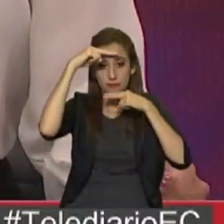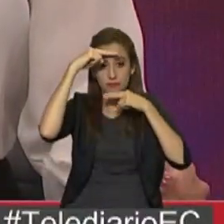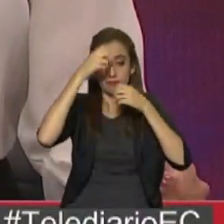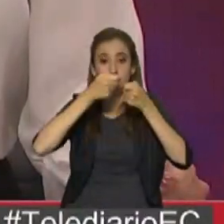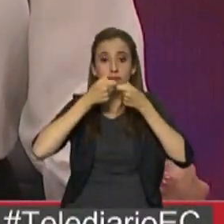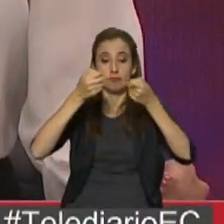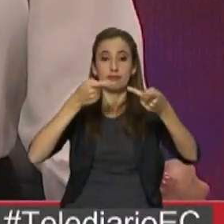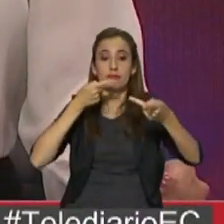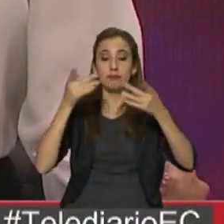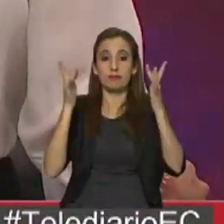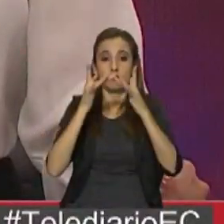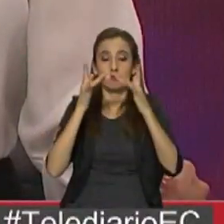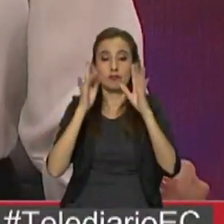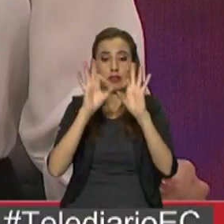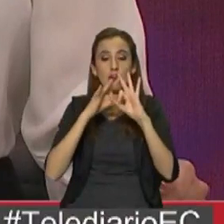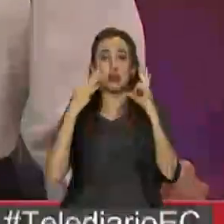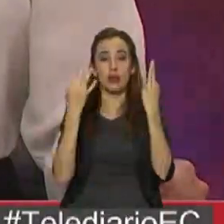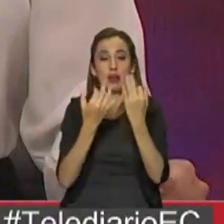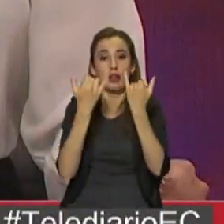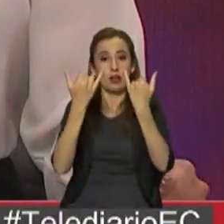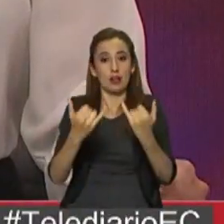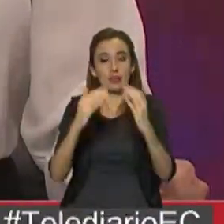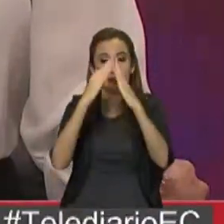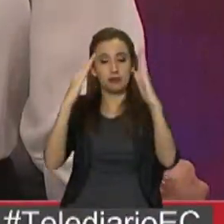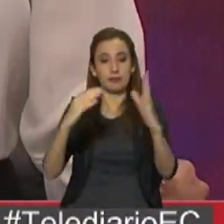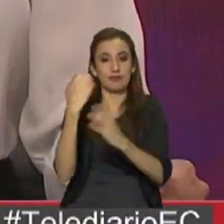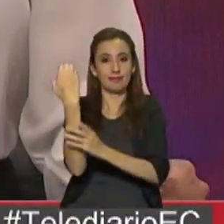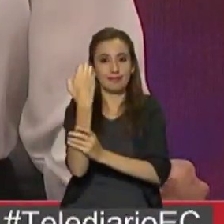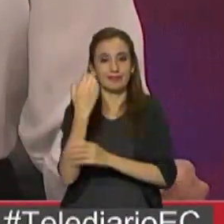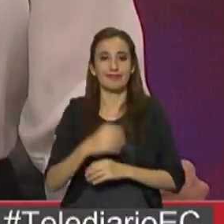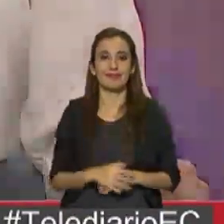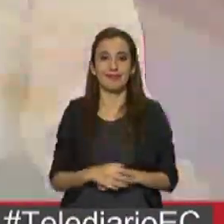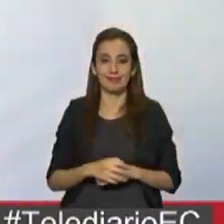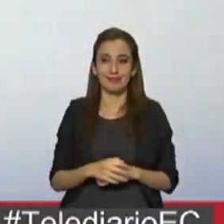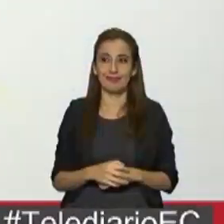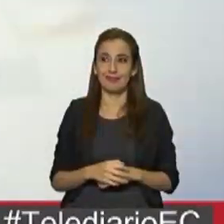públicos acercan a sus familiares y amigos en esta emergencia sanitaria